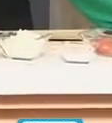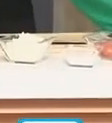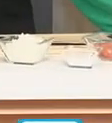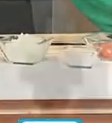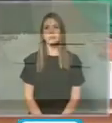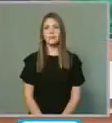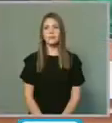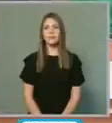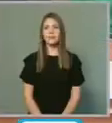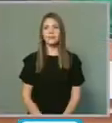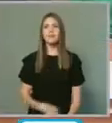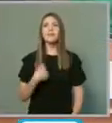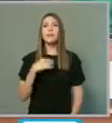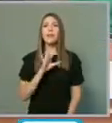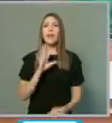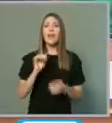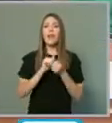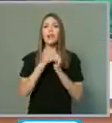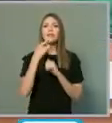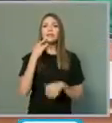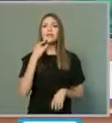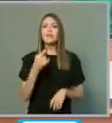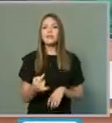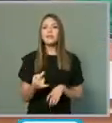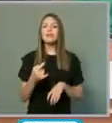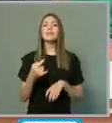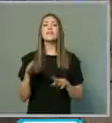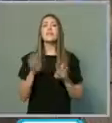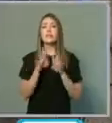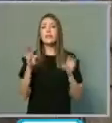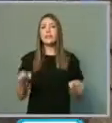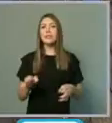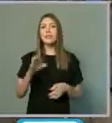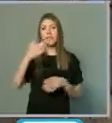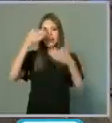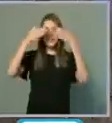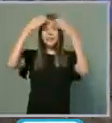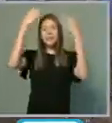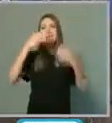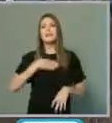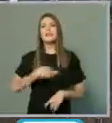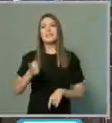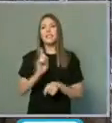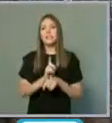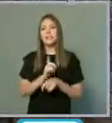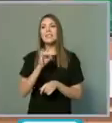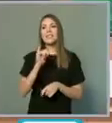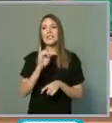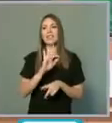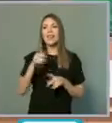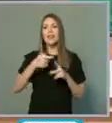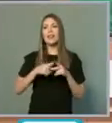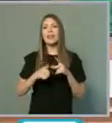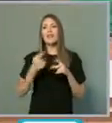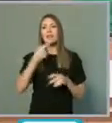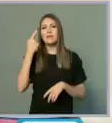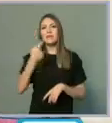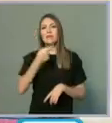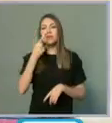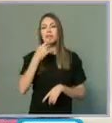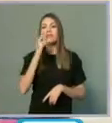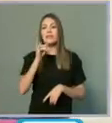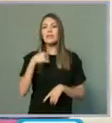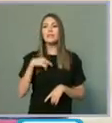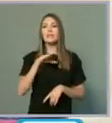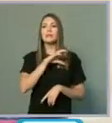Y sí, ya se me está haciendo agua a la boca, mi querida chef. ¿Cómo estás? Buenos Bien, días. Cintia, muchas gracias. Buenos días. Ya huele, ¿verdad? Ya empiezan los aromas. Ya huele, me